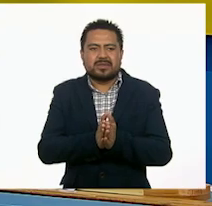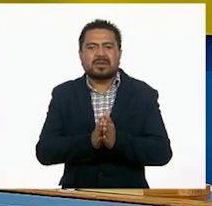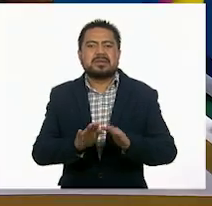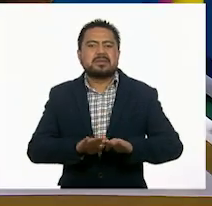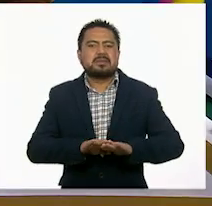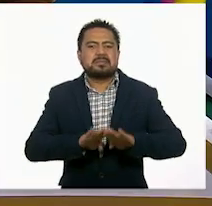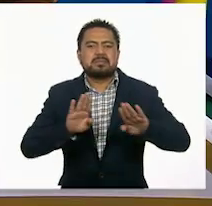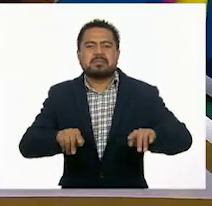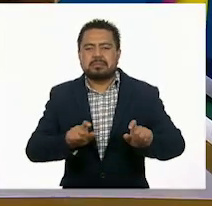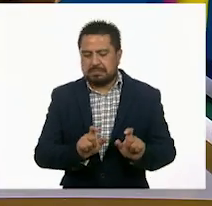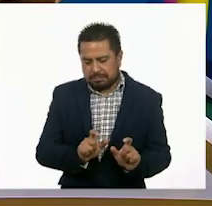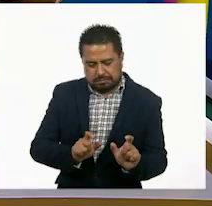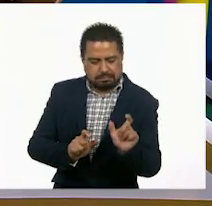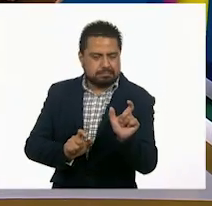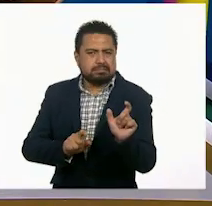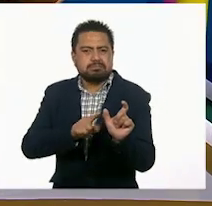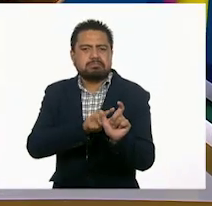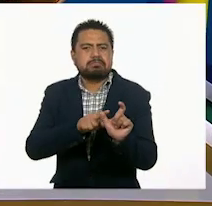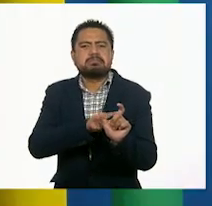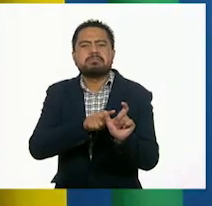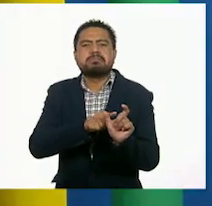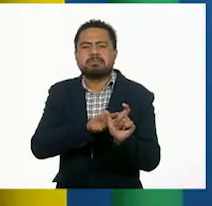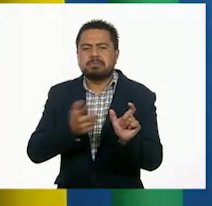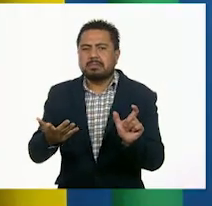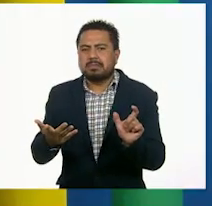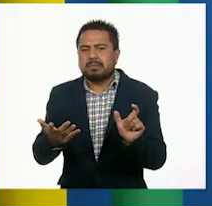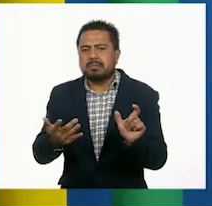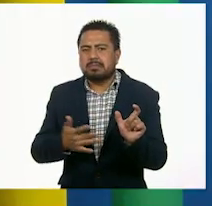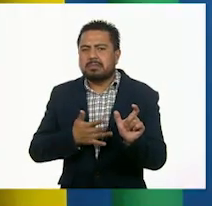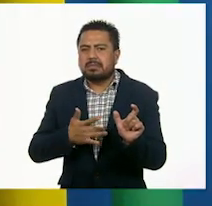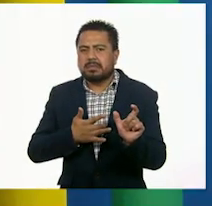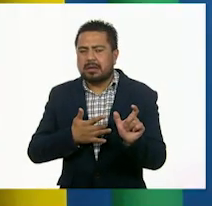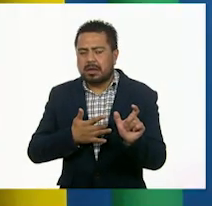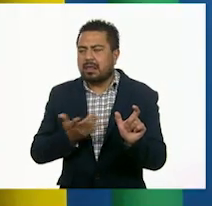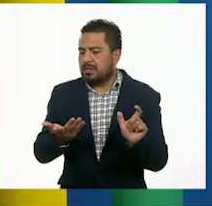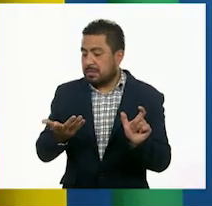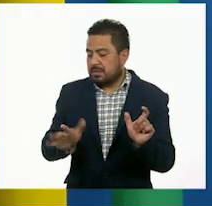¿cuánto mediría cada